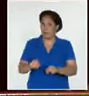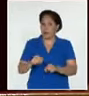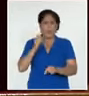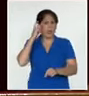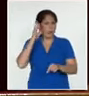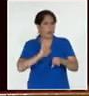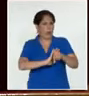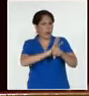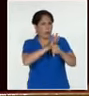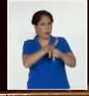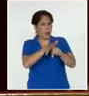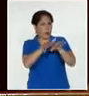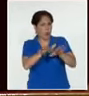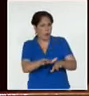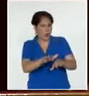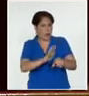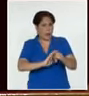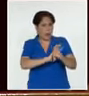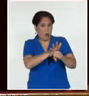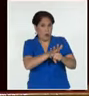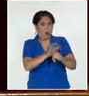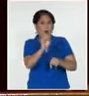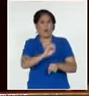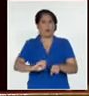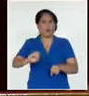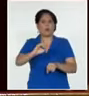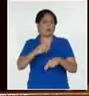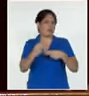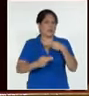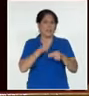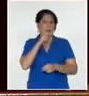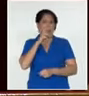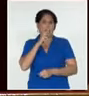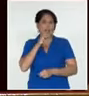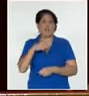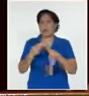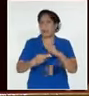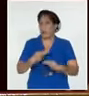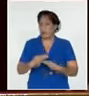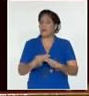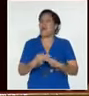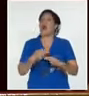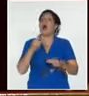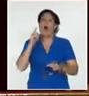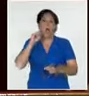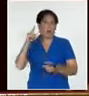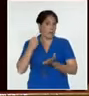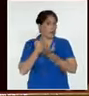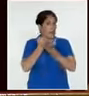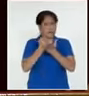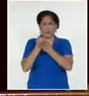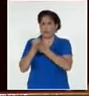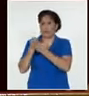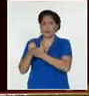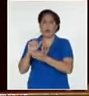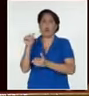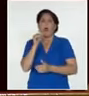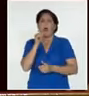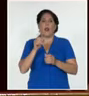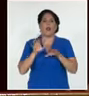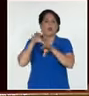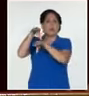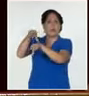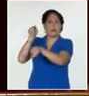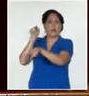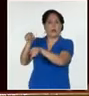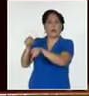de COVID-19, la organización desarrolló un rol muy activo en varias labores de apoyo, como la vinculación a los centros de aislamiento